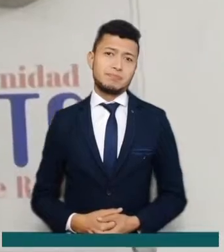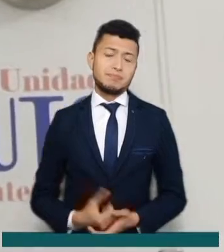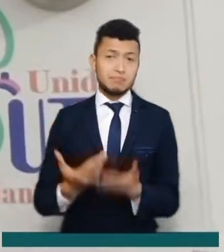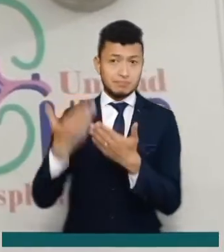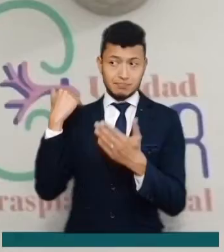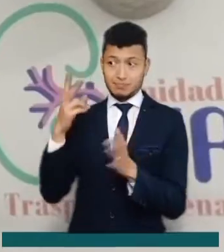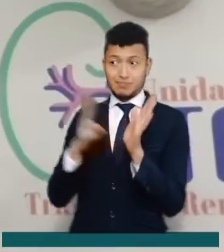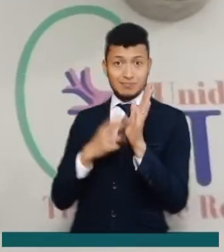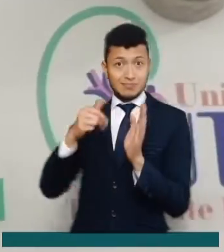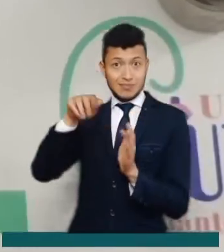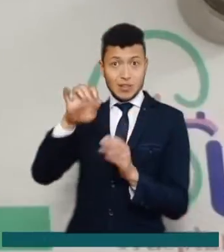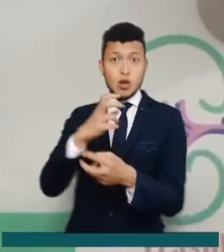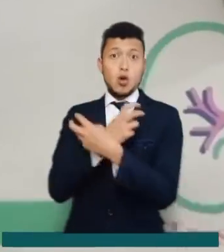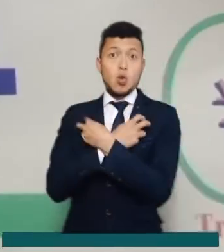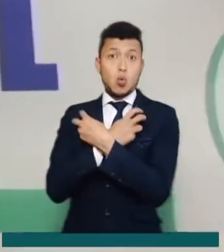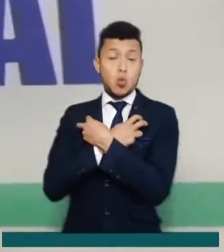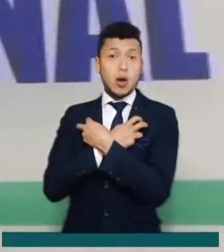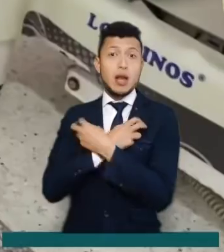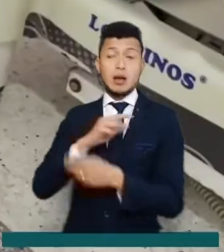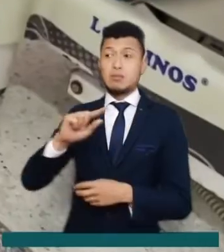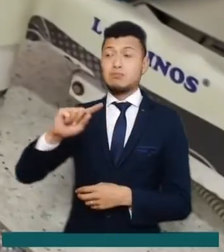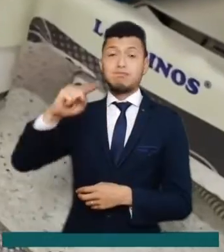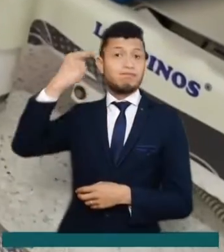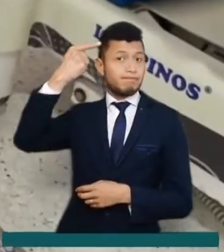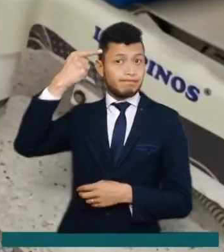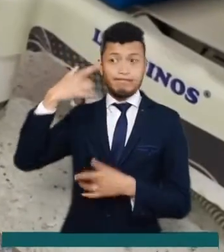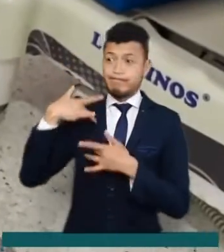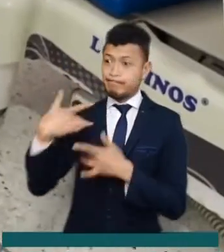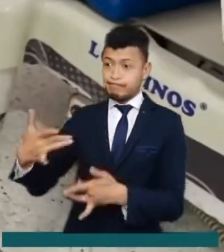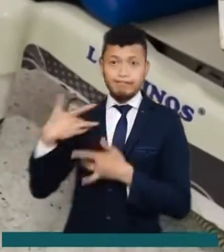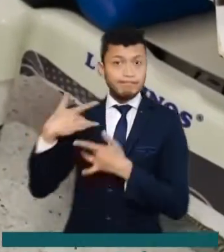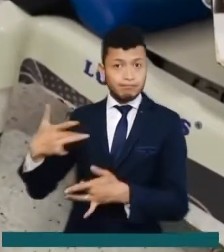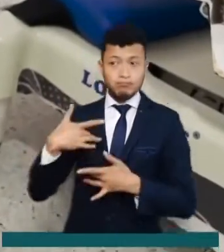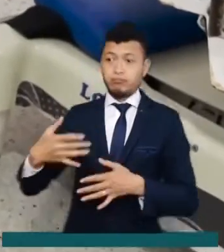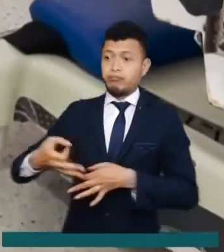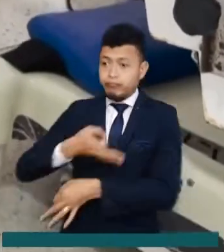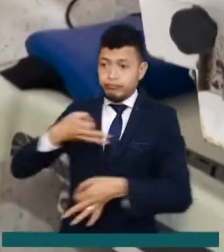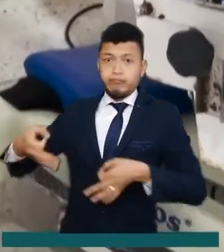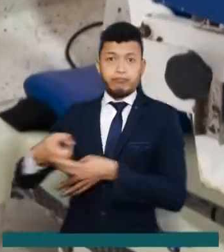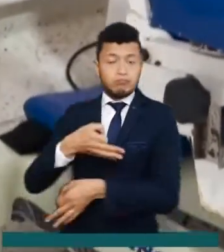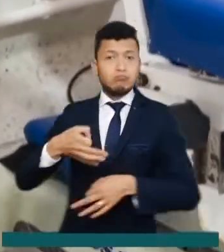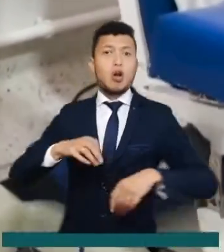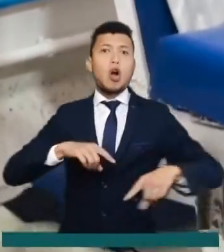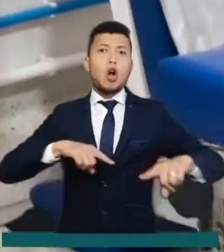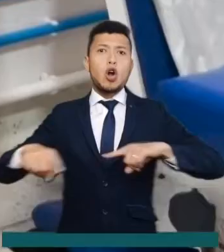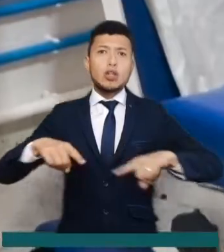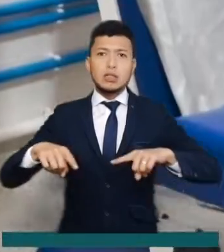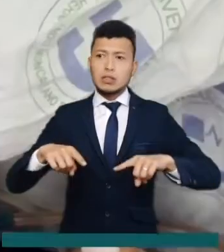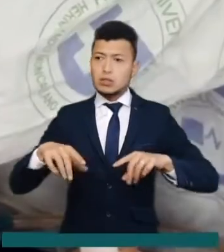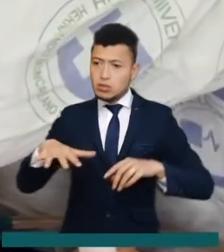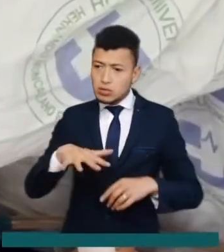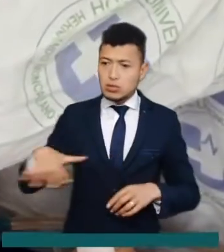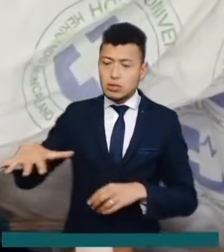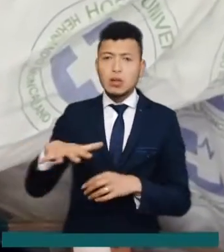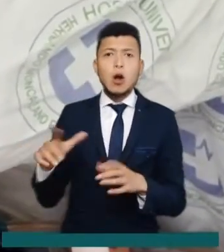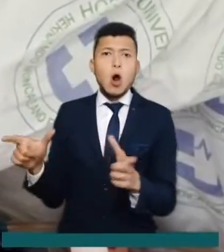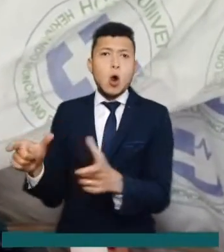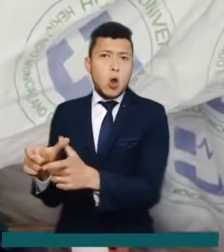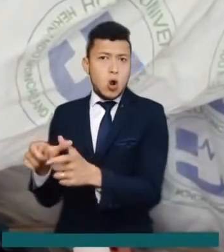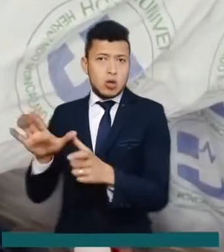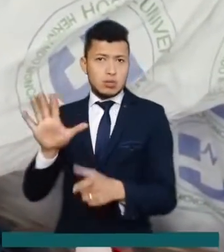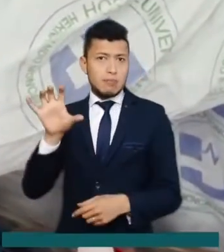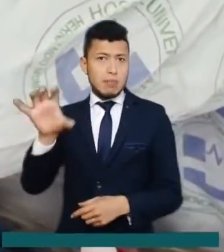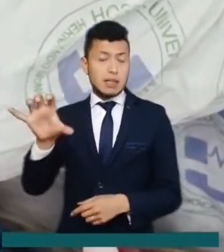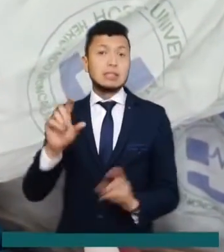En el 2019, el Huila ocupó el primer lugar en tasa de donación y trasplante, a pesar de ser la coordinación regional más pequeña